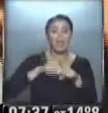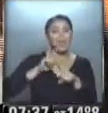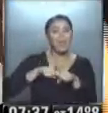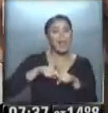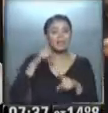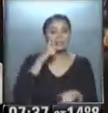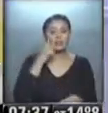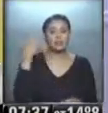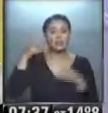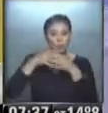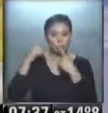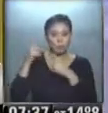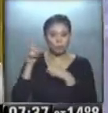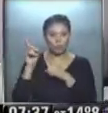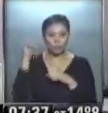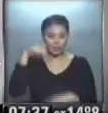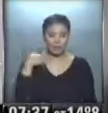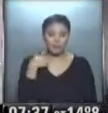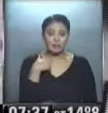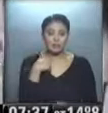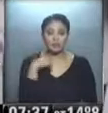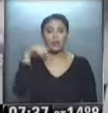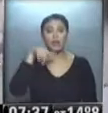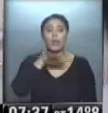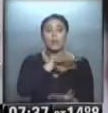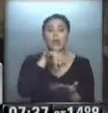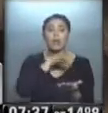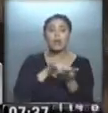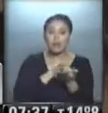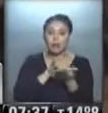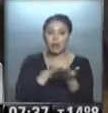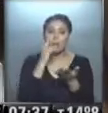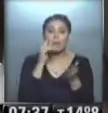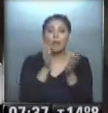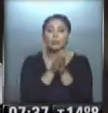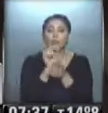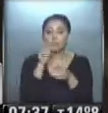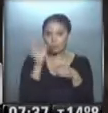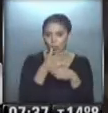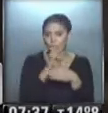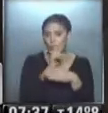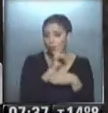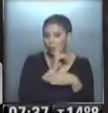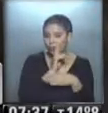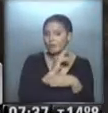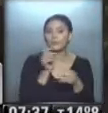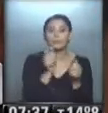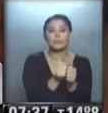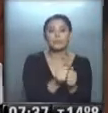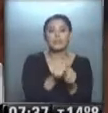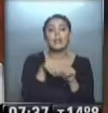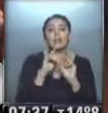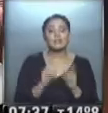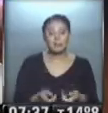de Cuentos Borgianos, músico argentino, que está en Nueva York viviendo en la casa de su novia, novia en la realidad también, al menos en aquel entonces, de